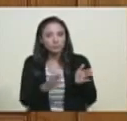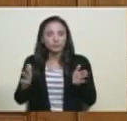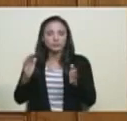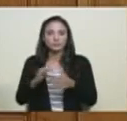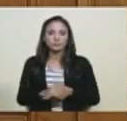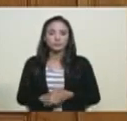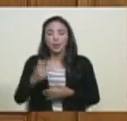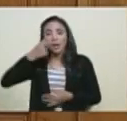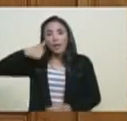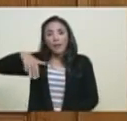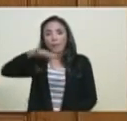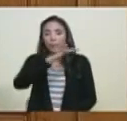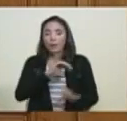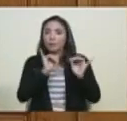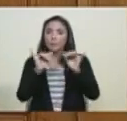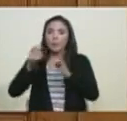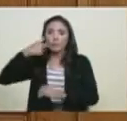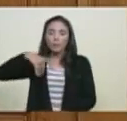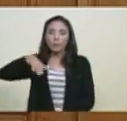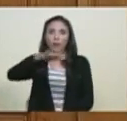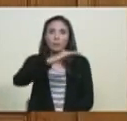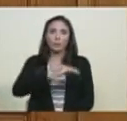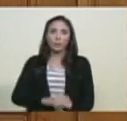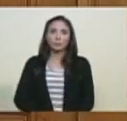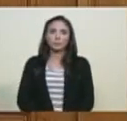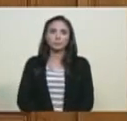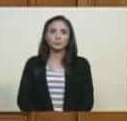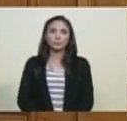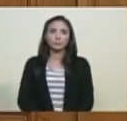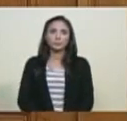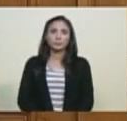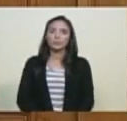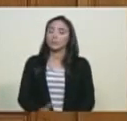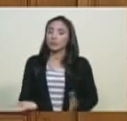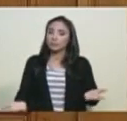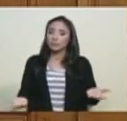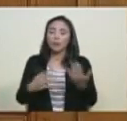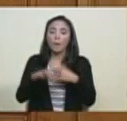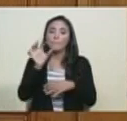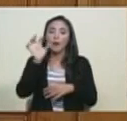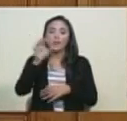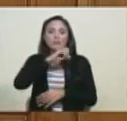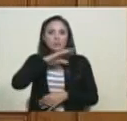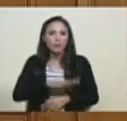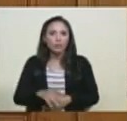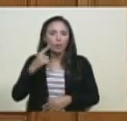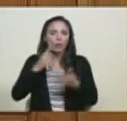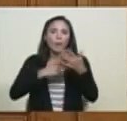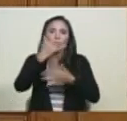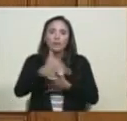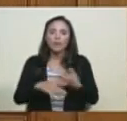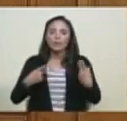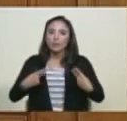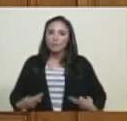Es un pueblo. Es un país, un proyecto histórico y un pueblo, ¿sí?